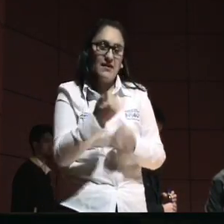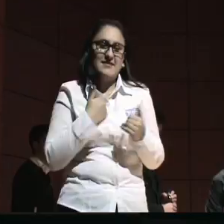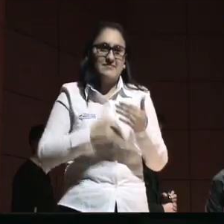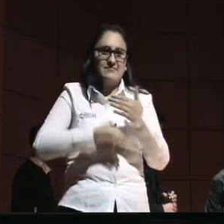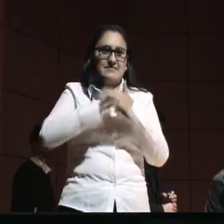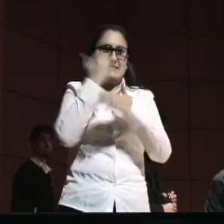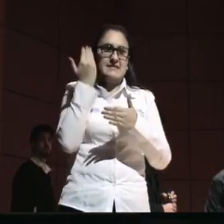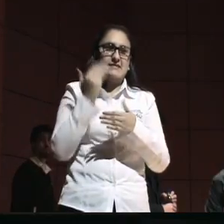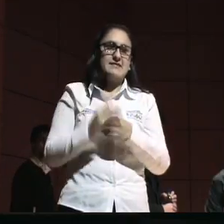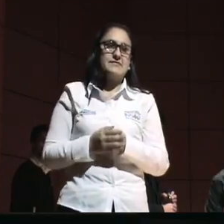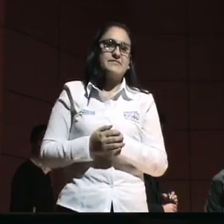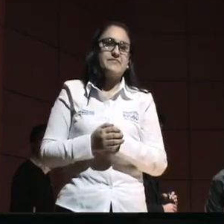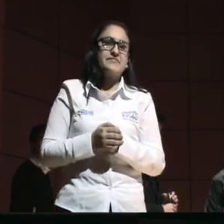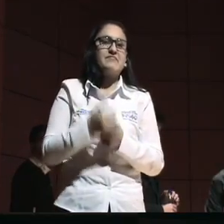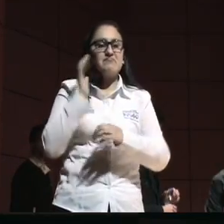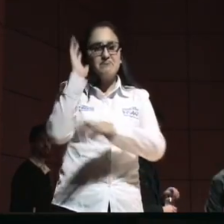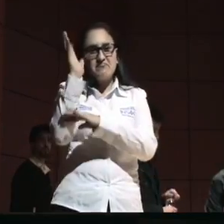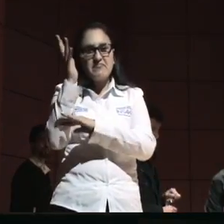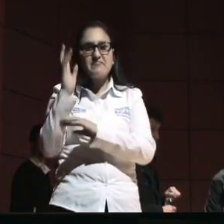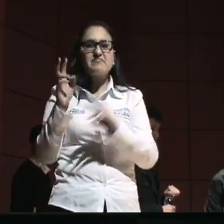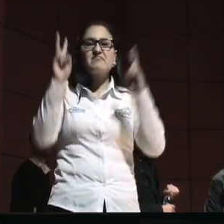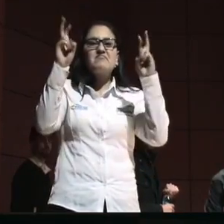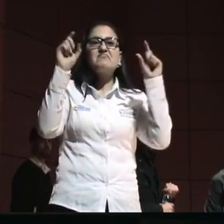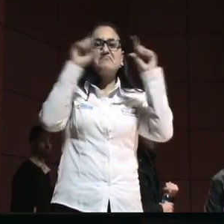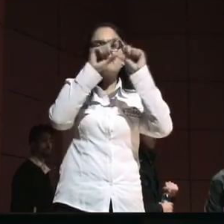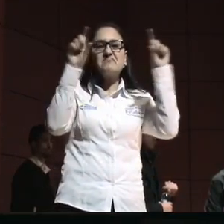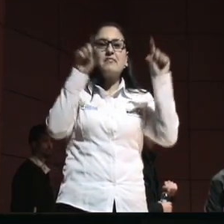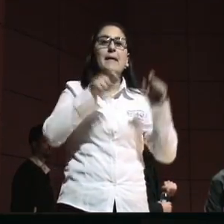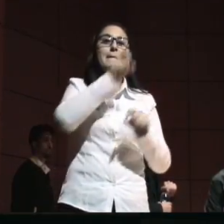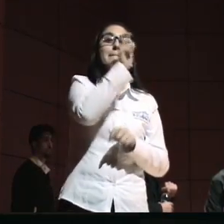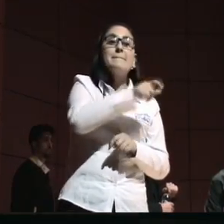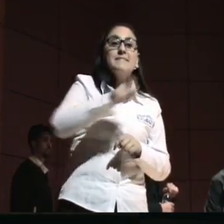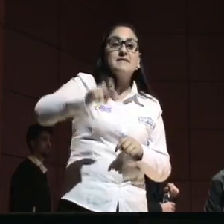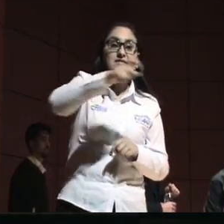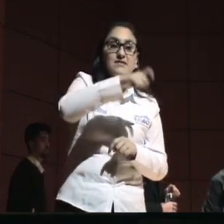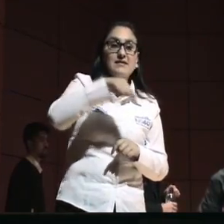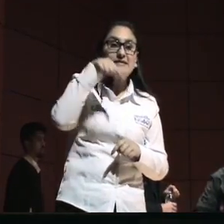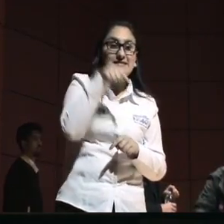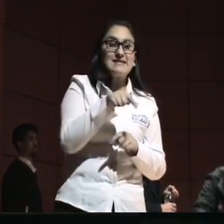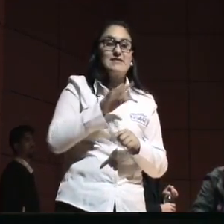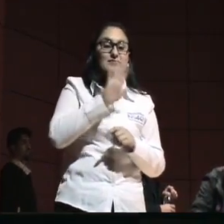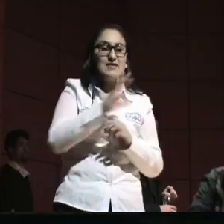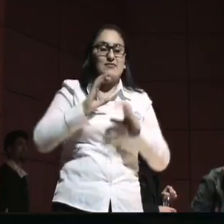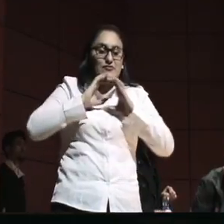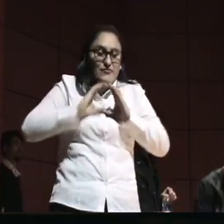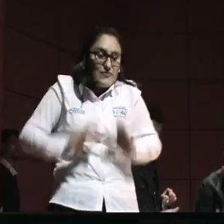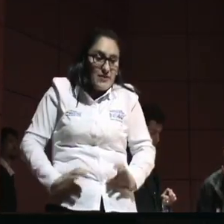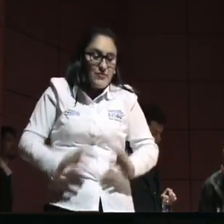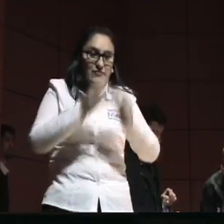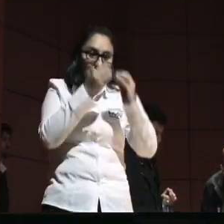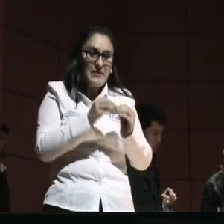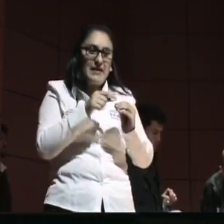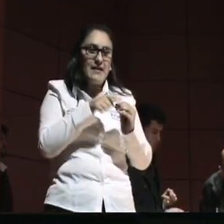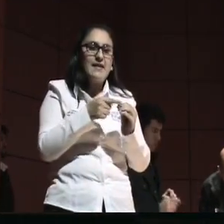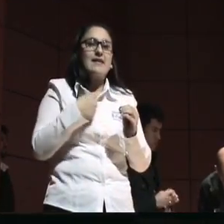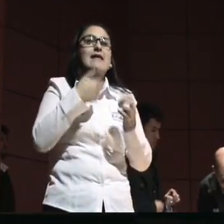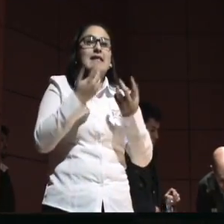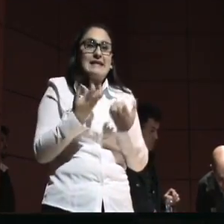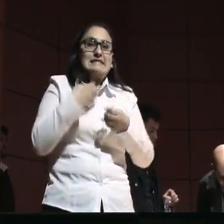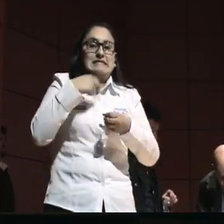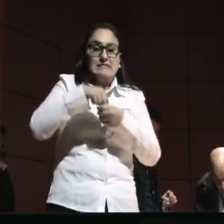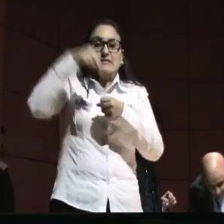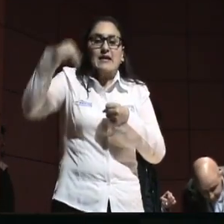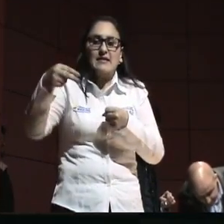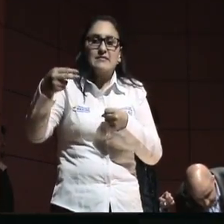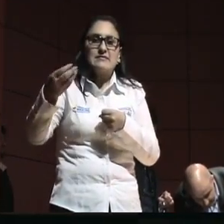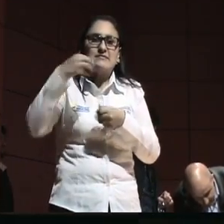iniciar la ponencia titulada Personas que desde sus corporeidades intentan ser ciudadanos